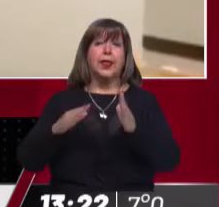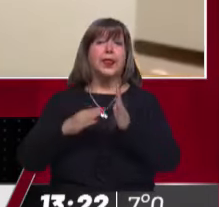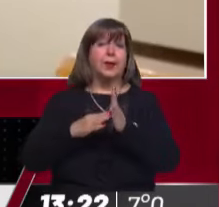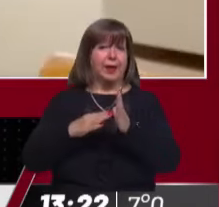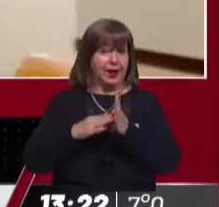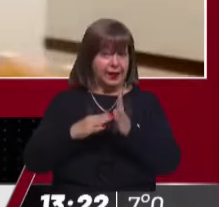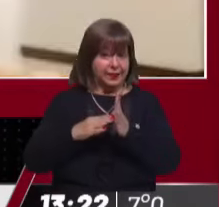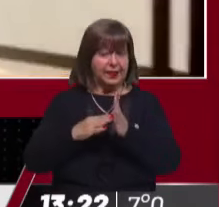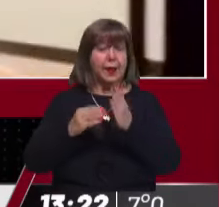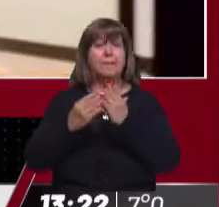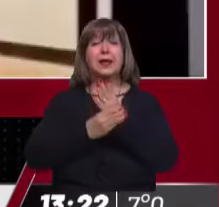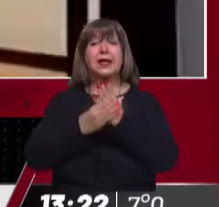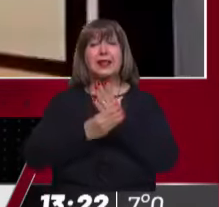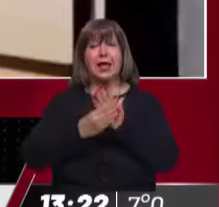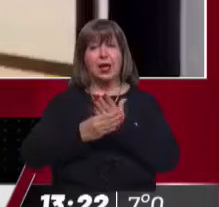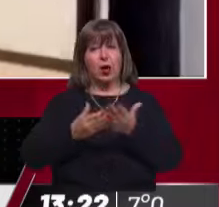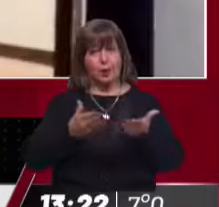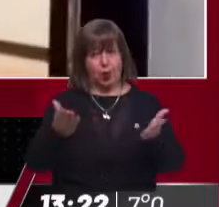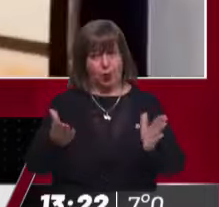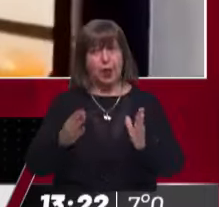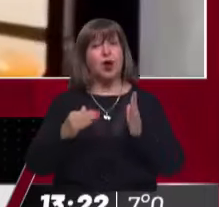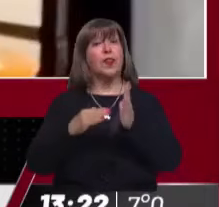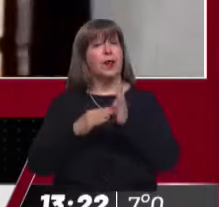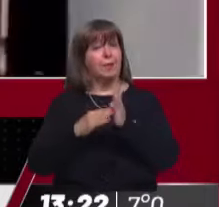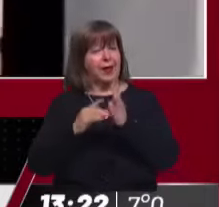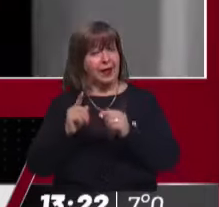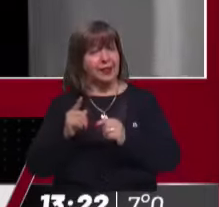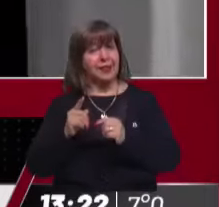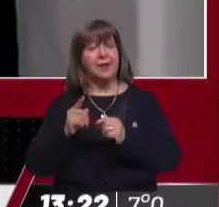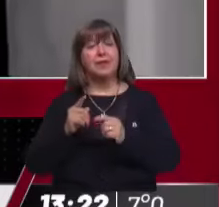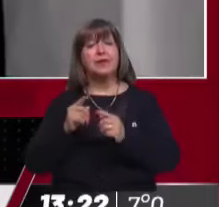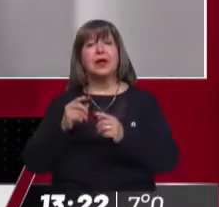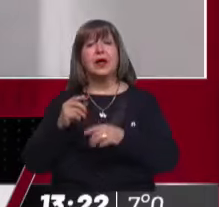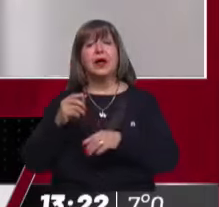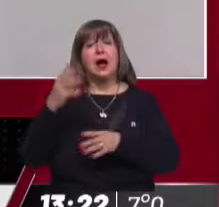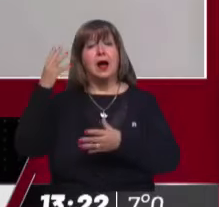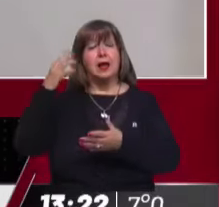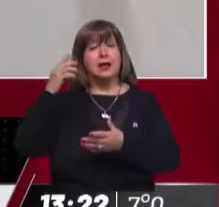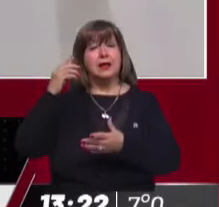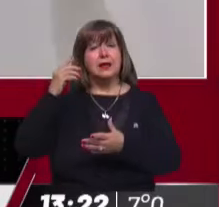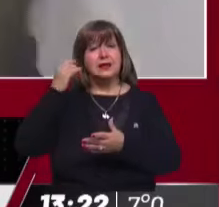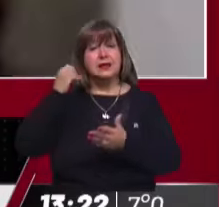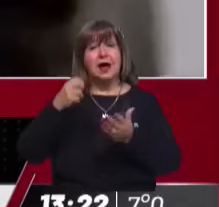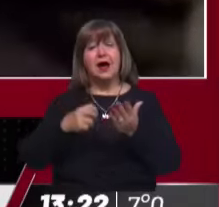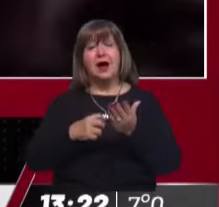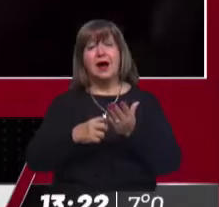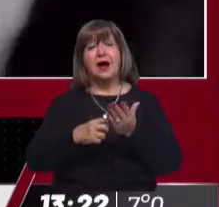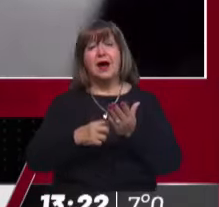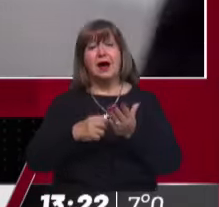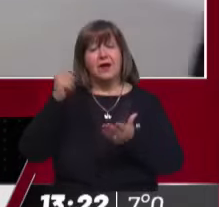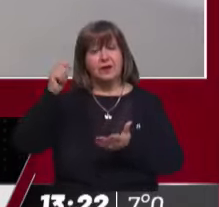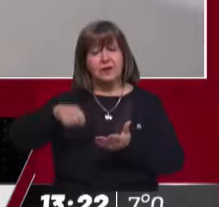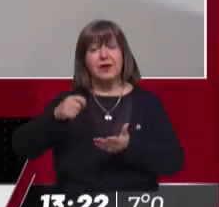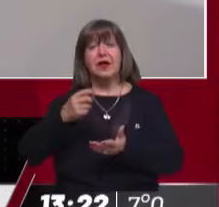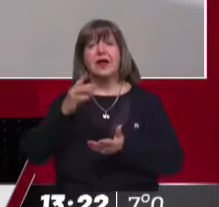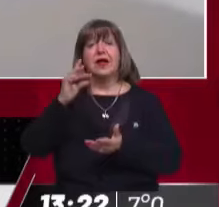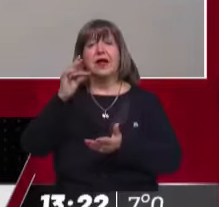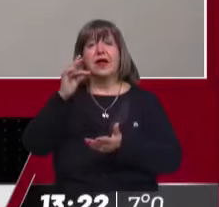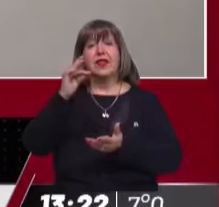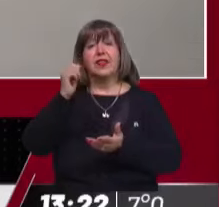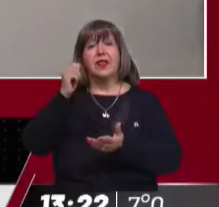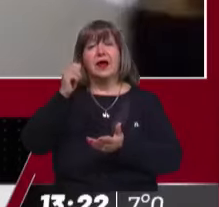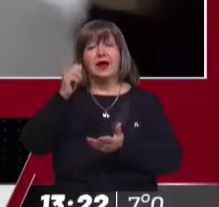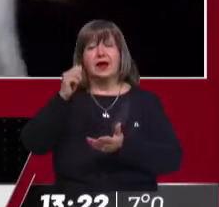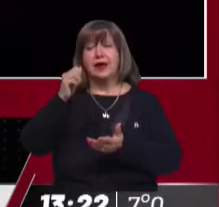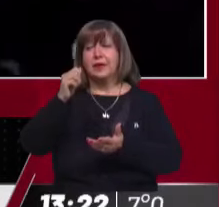del Ministerio Público. Está interviniendo la doctora Viñer bajo las órdenes de la doctora Daniela Chaler.